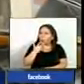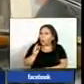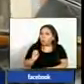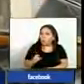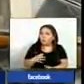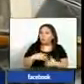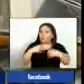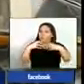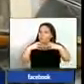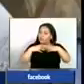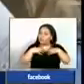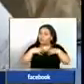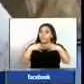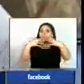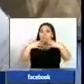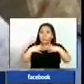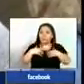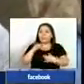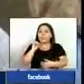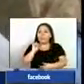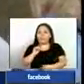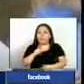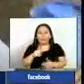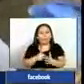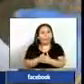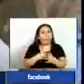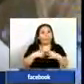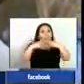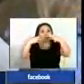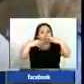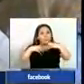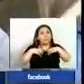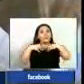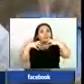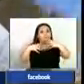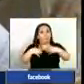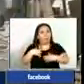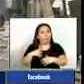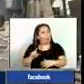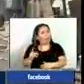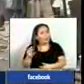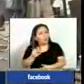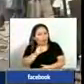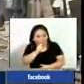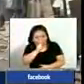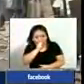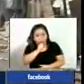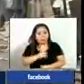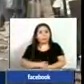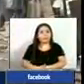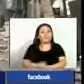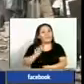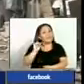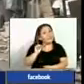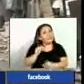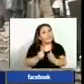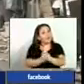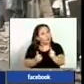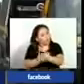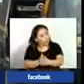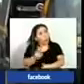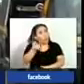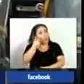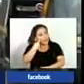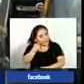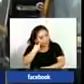respiración la falta de aire sería la dificultad para respirar la dificultad para respirar ojo a lo